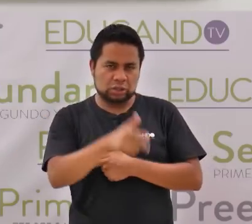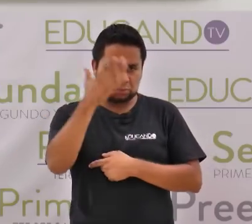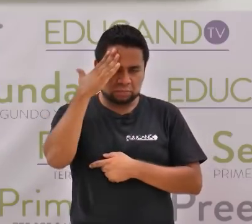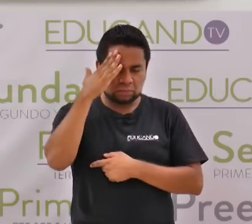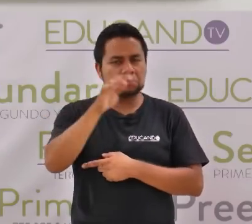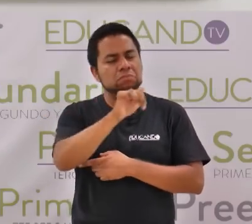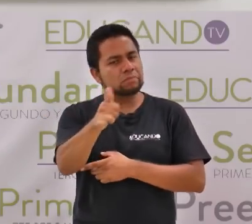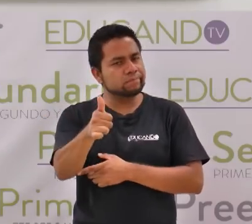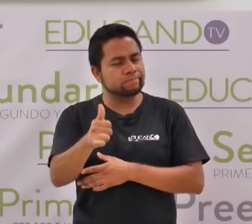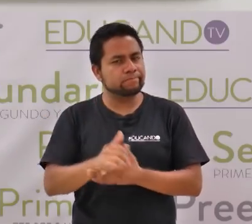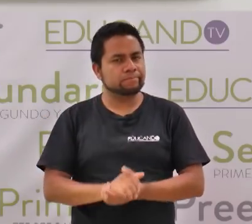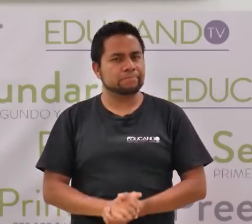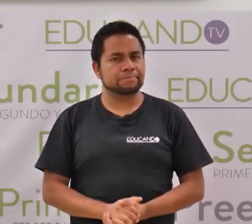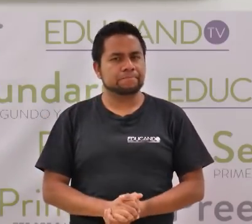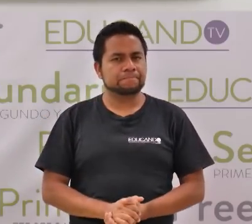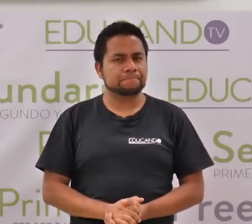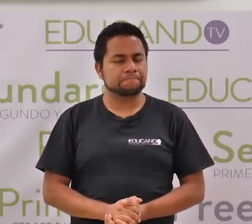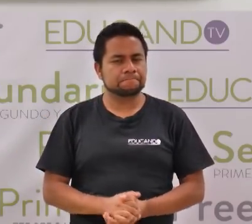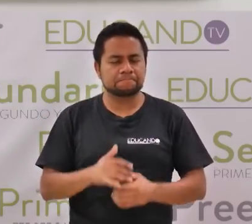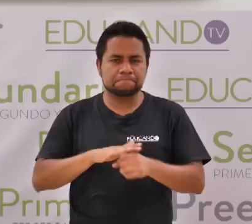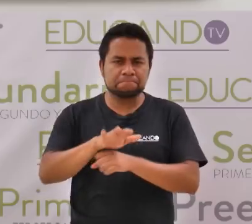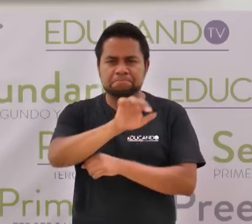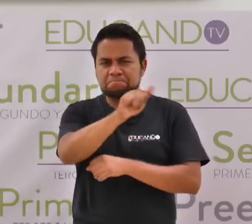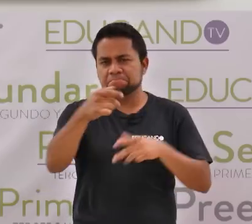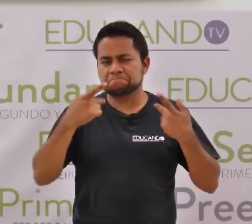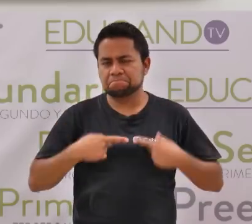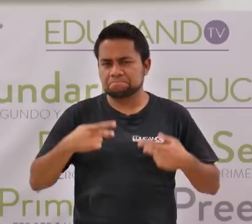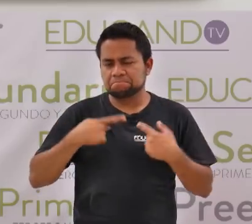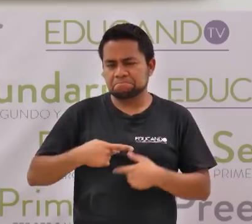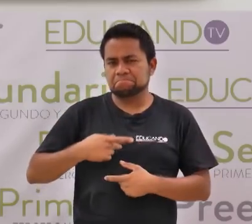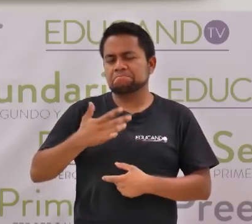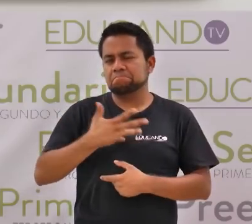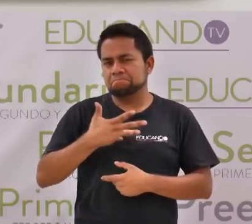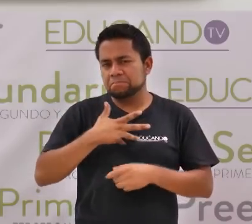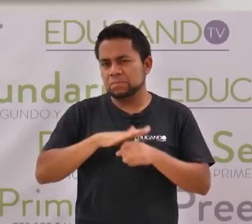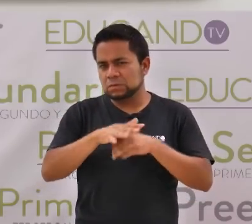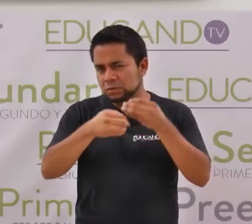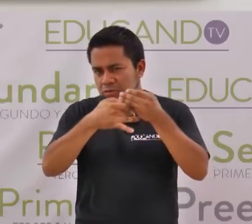¿Qué más? ¿Pueden pensar en qué otro tipo de personajes?